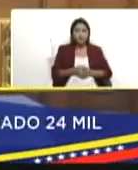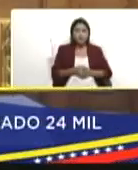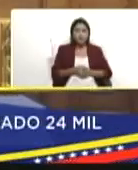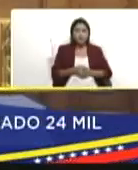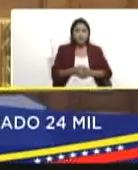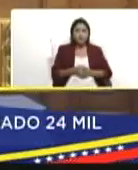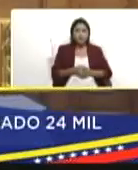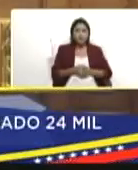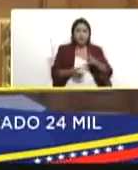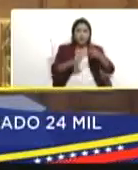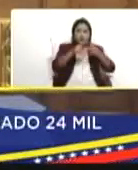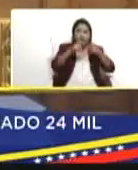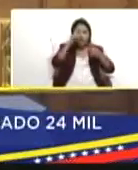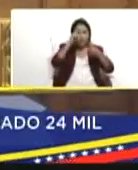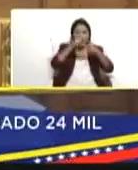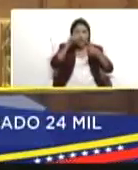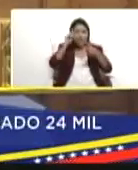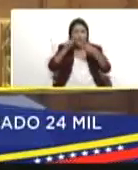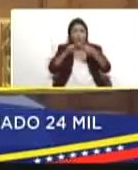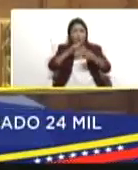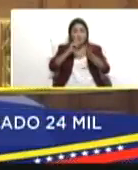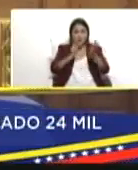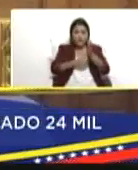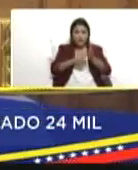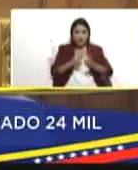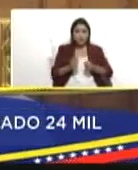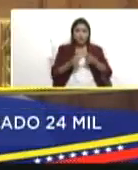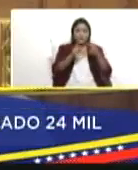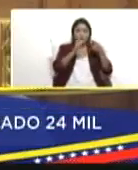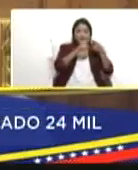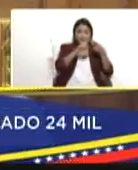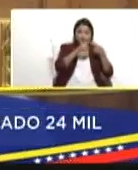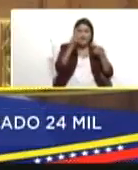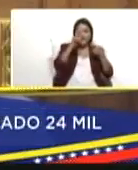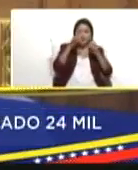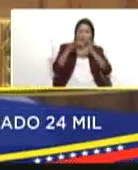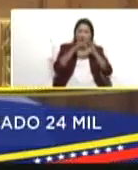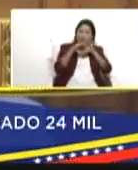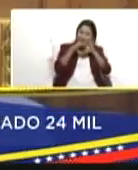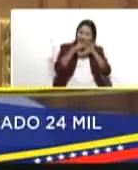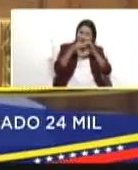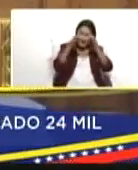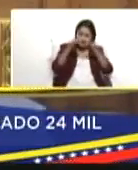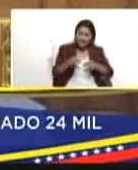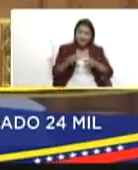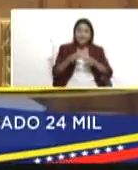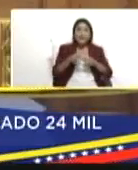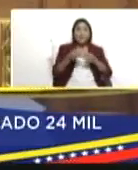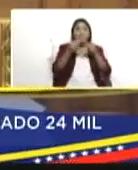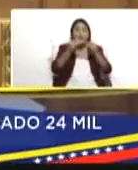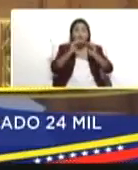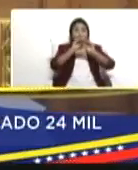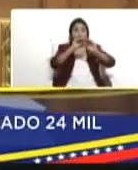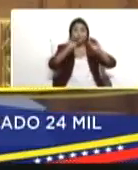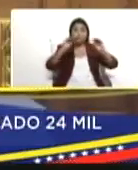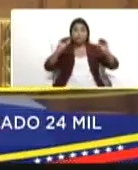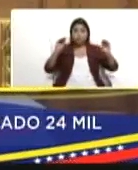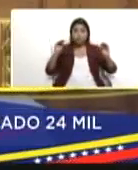dos metas sustantivas una unir a Venezuela para la exigencia